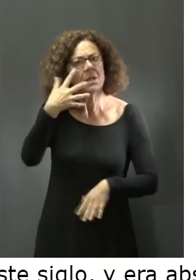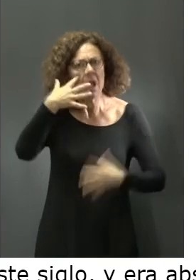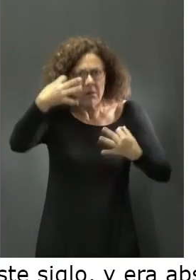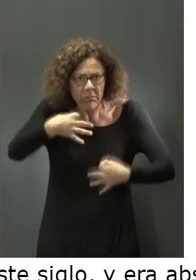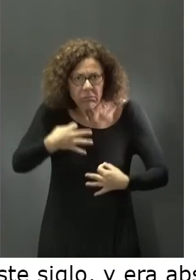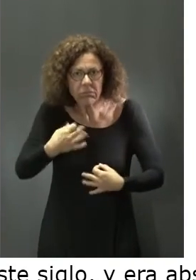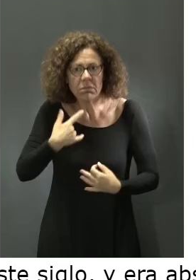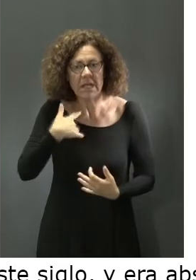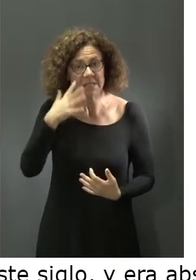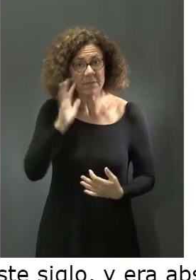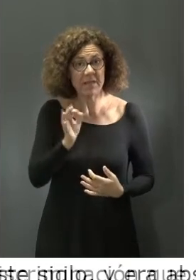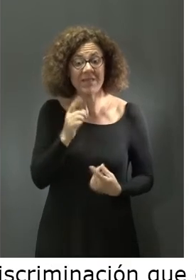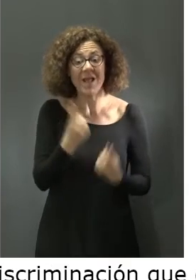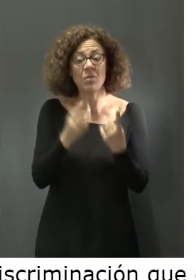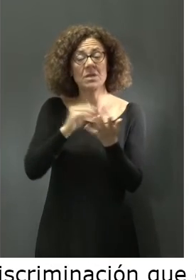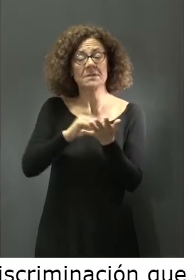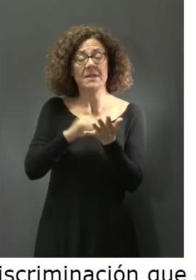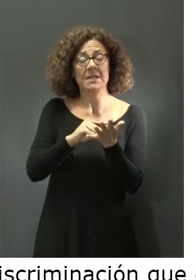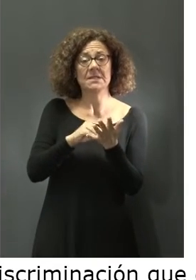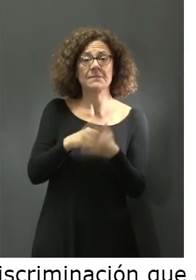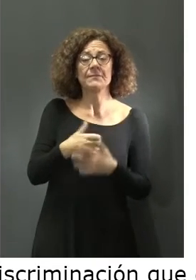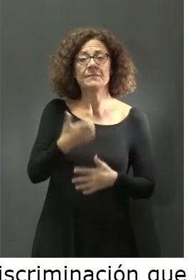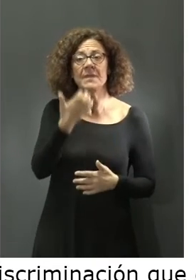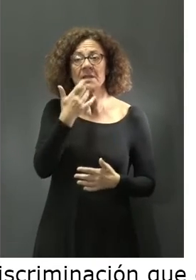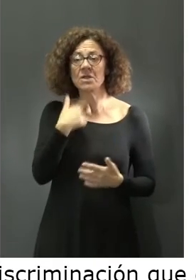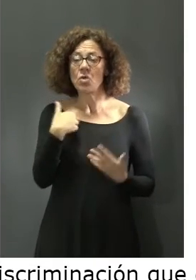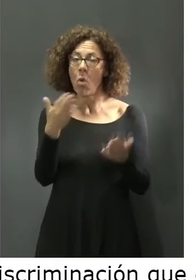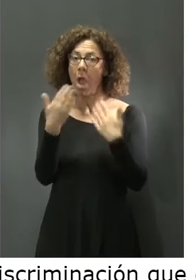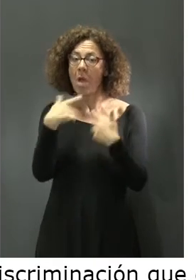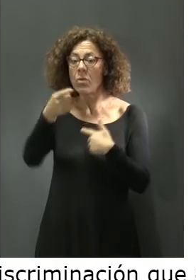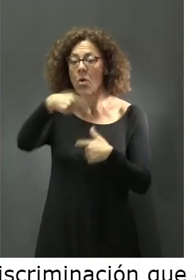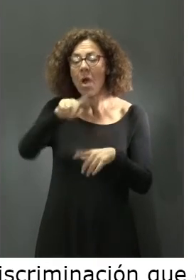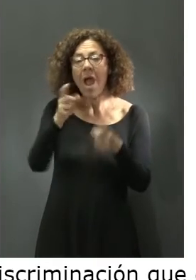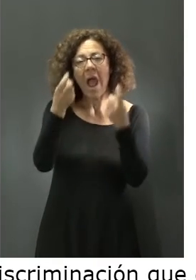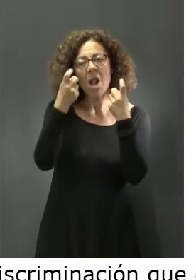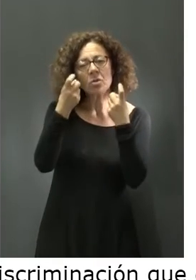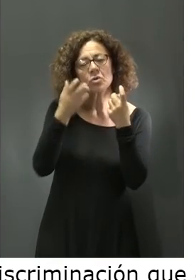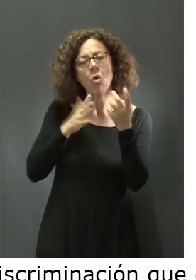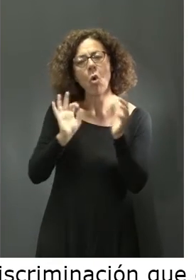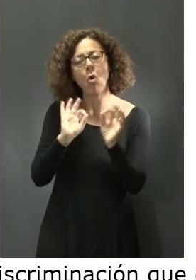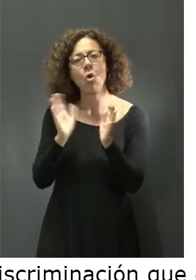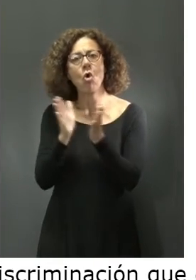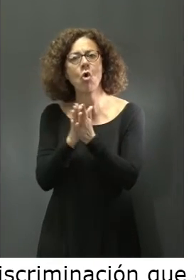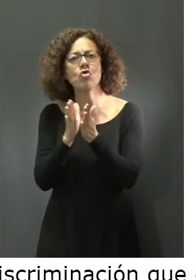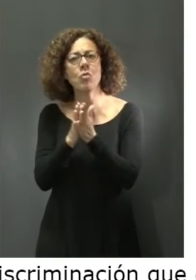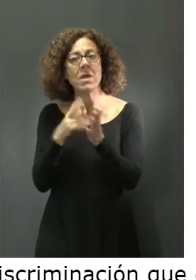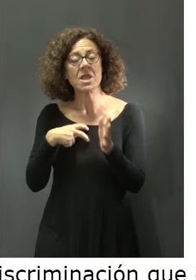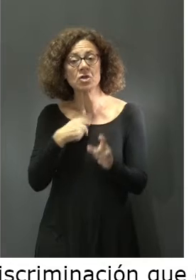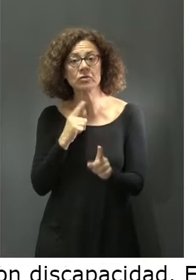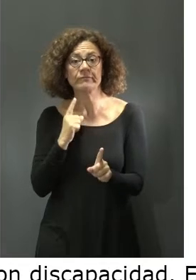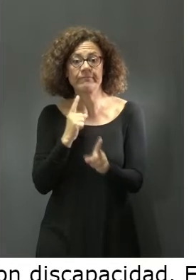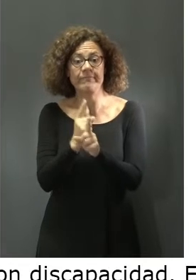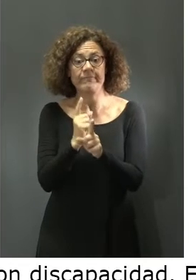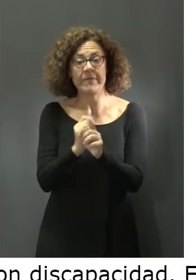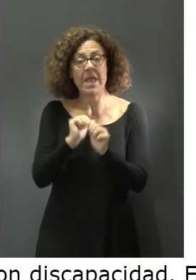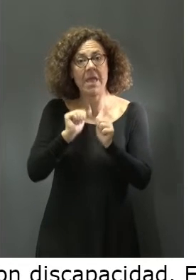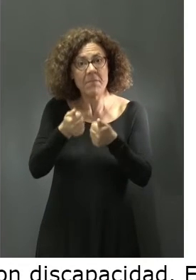realidad. Y en algunas ocasiones cuando hablo a alumnos, compañeros fiscales que ingresan en la